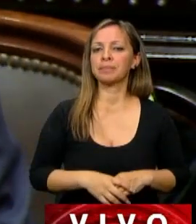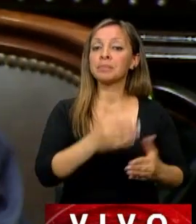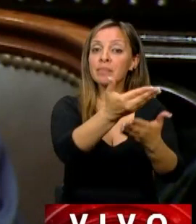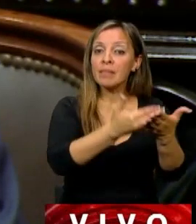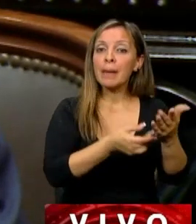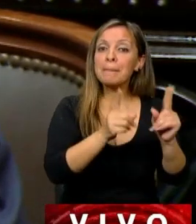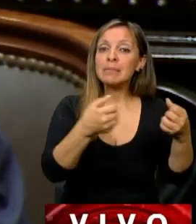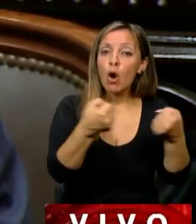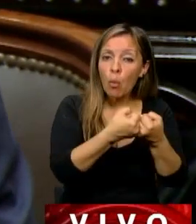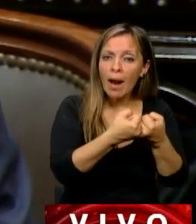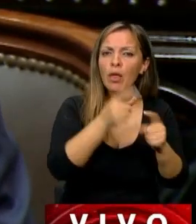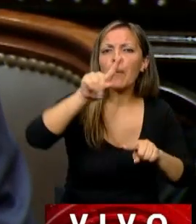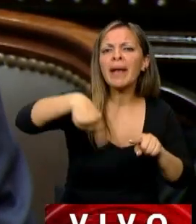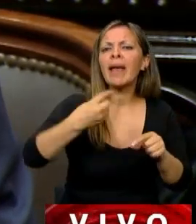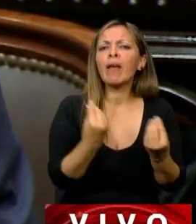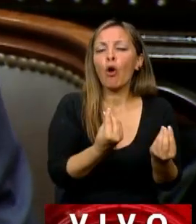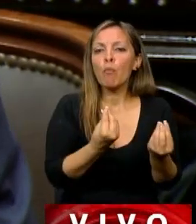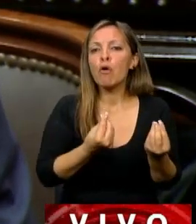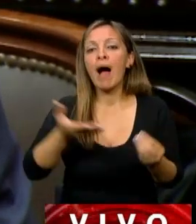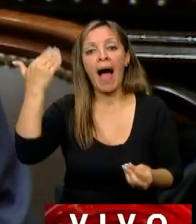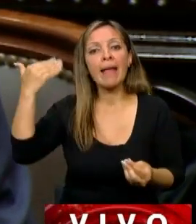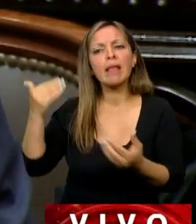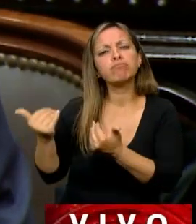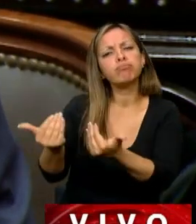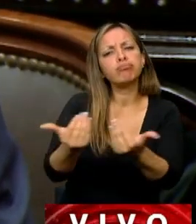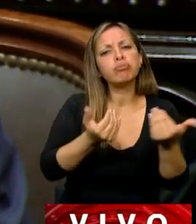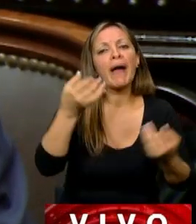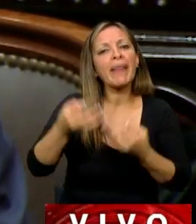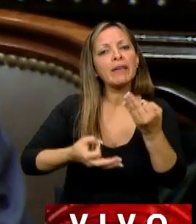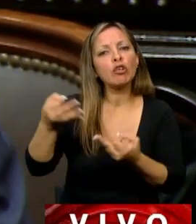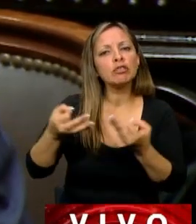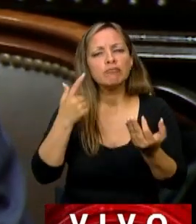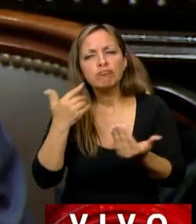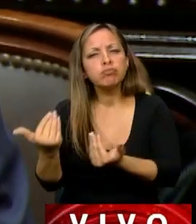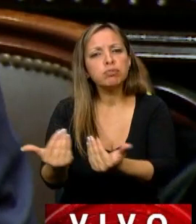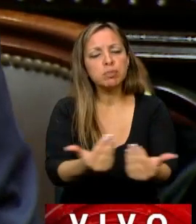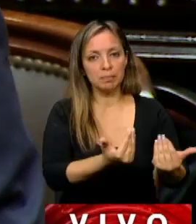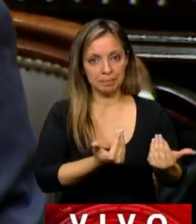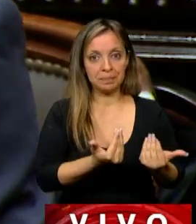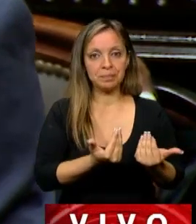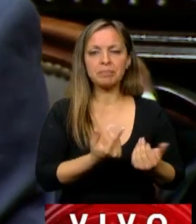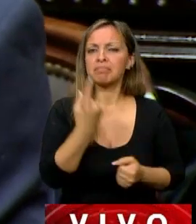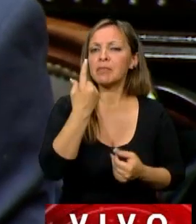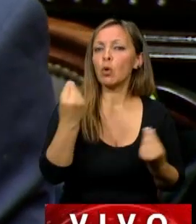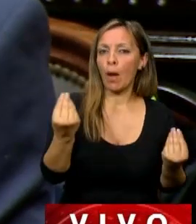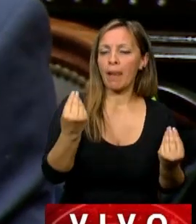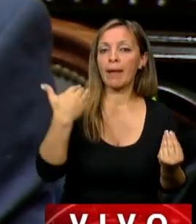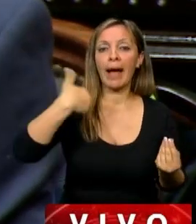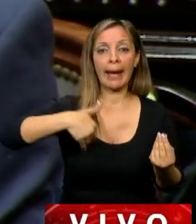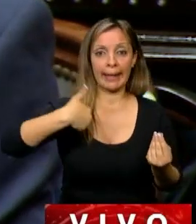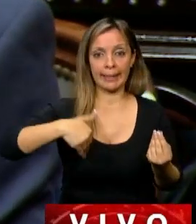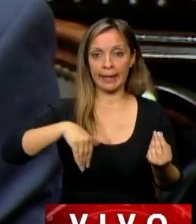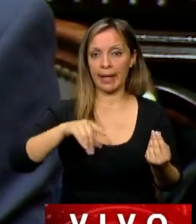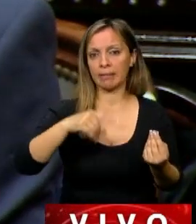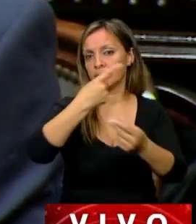de un diagnóstico común. El primer diagnóstico era que en la Argentina y en todos